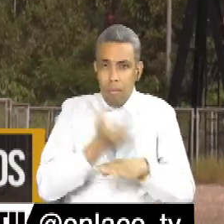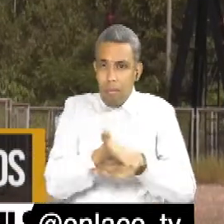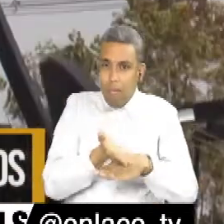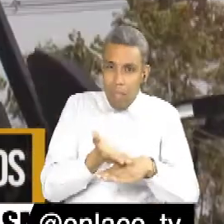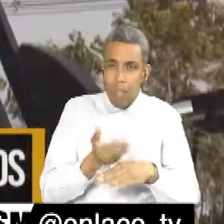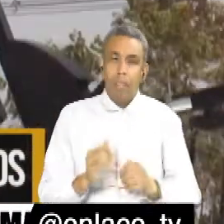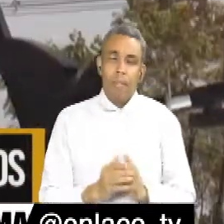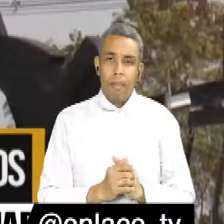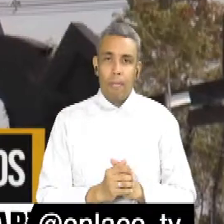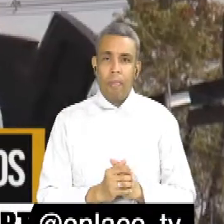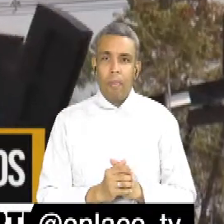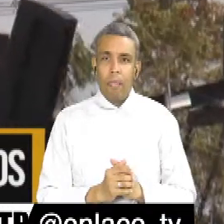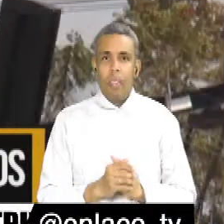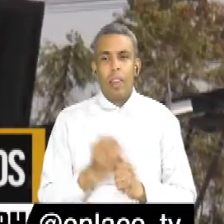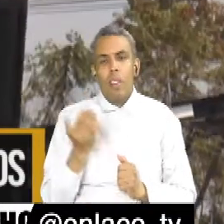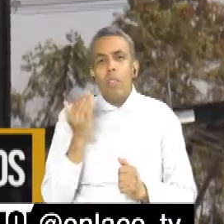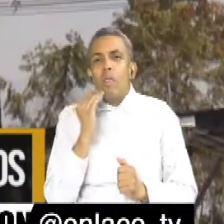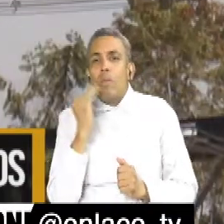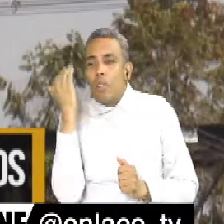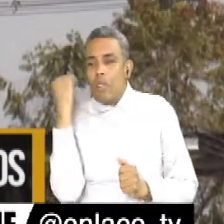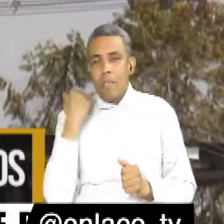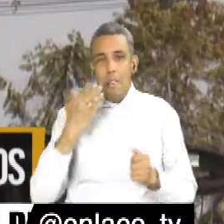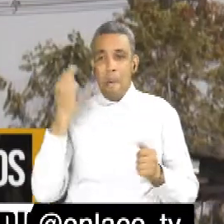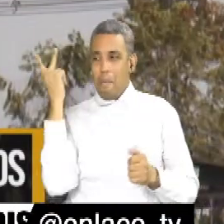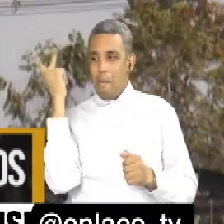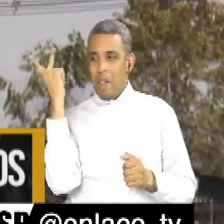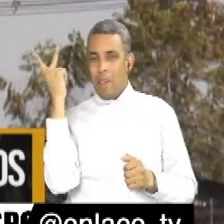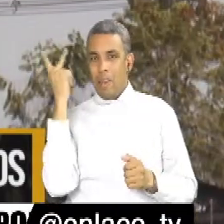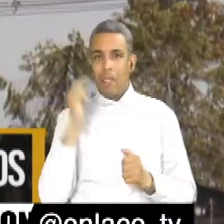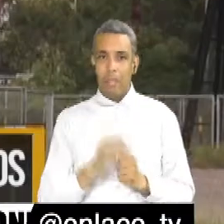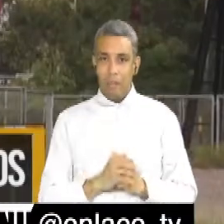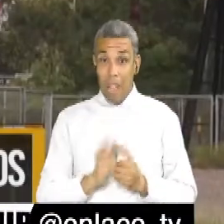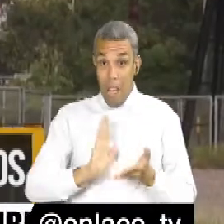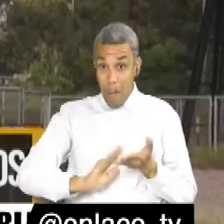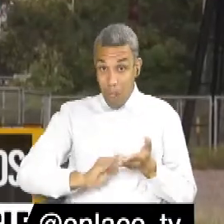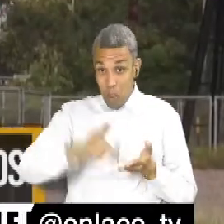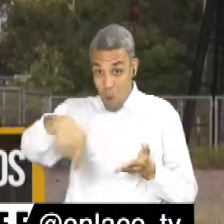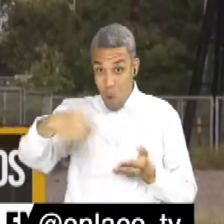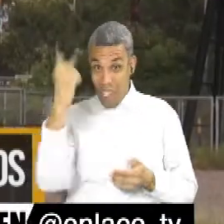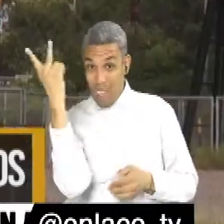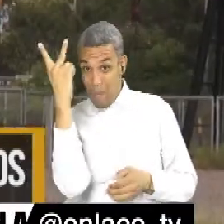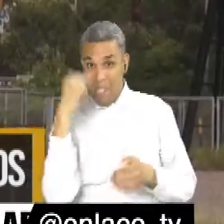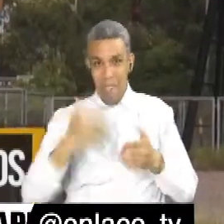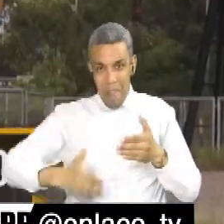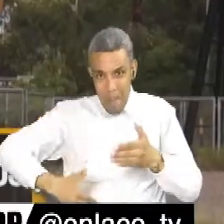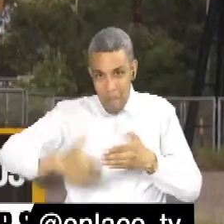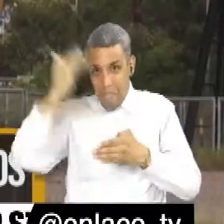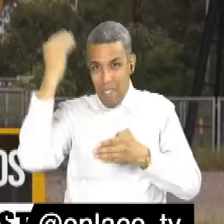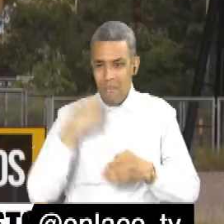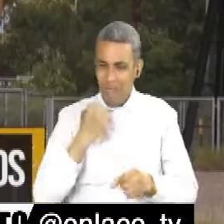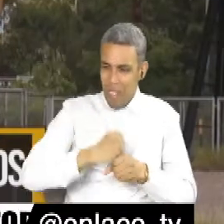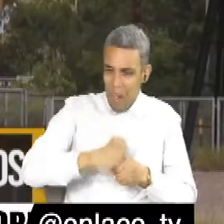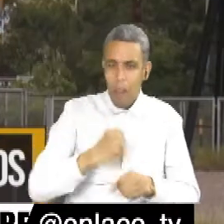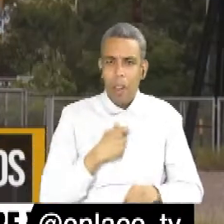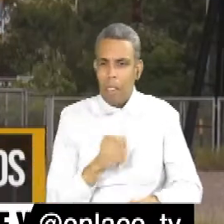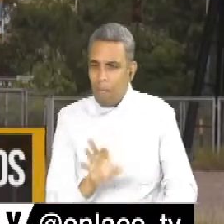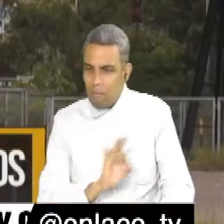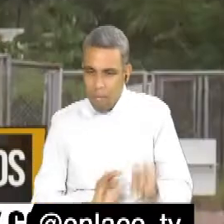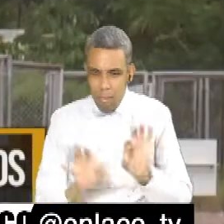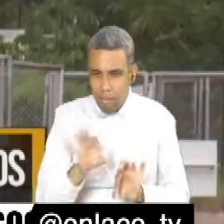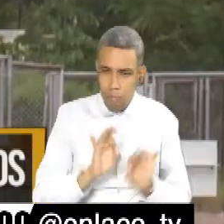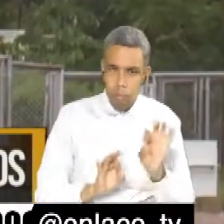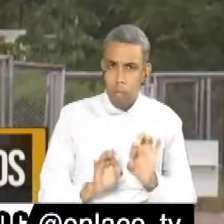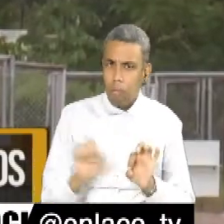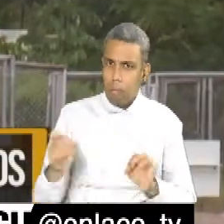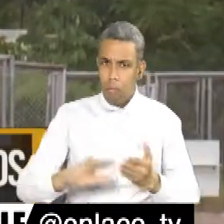su ejecución este viernes 16 de junio. Ecopetrol, por su parte, mediante comunicado de prensa, rechaza las vías de hecho de las comunidades aledañas a los